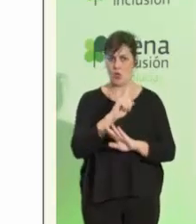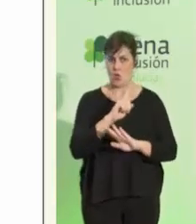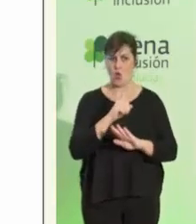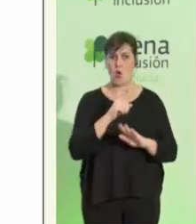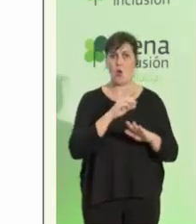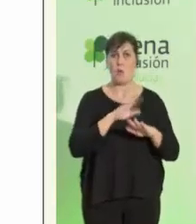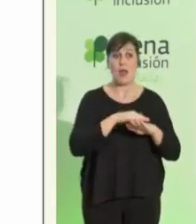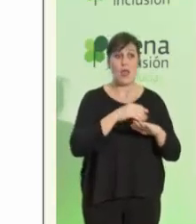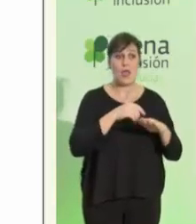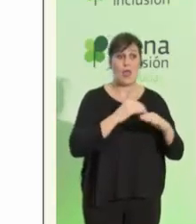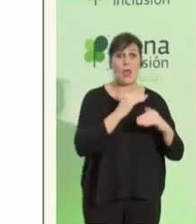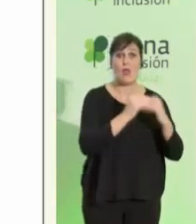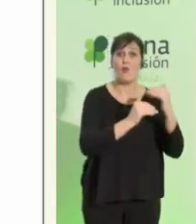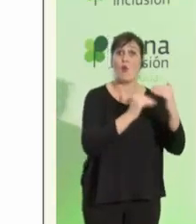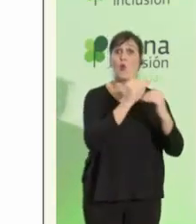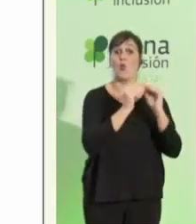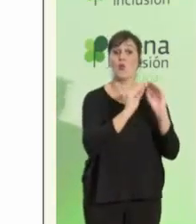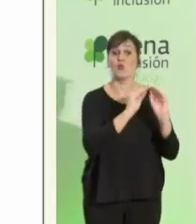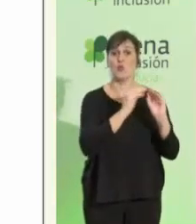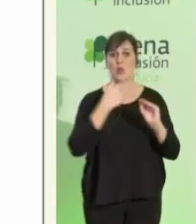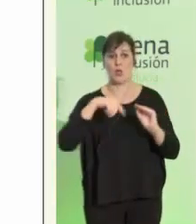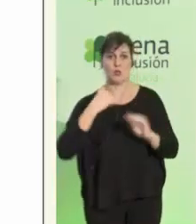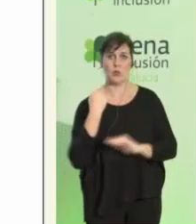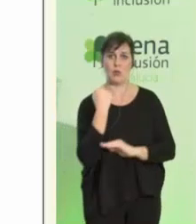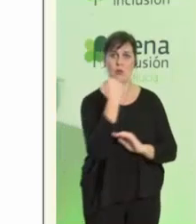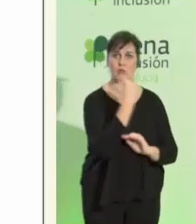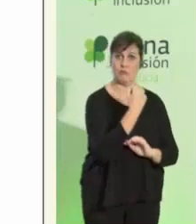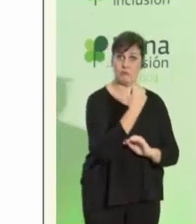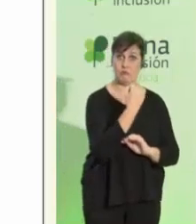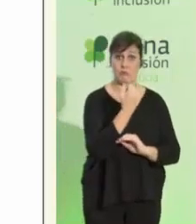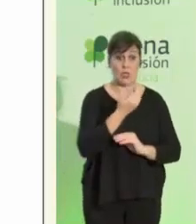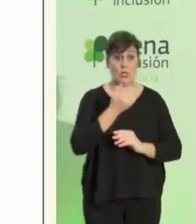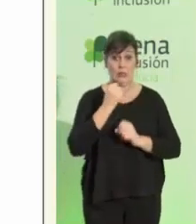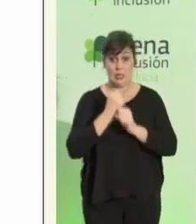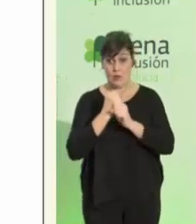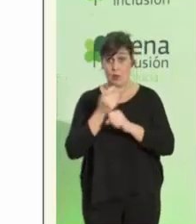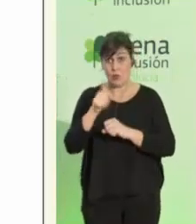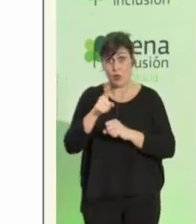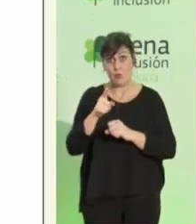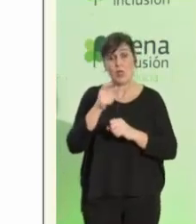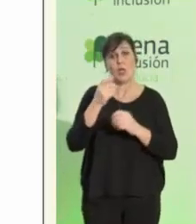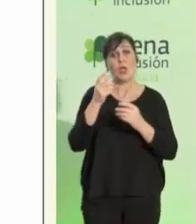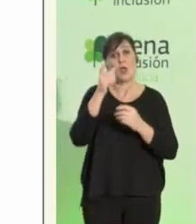evolución. Se trabaja también con adultos